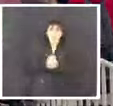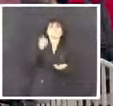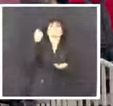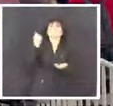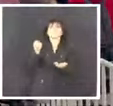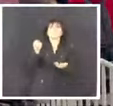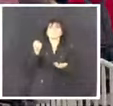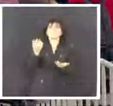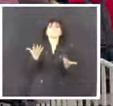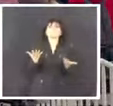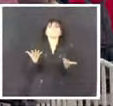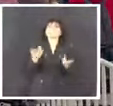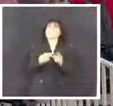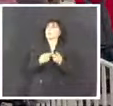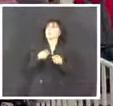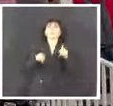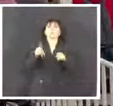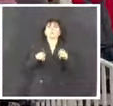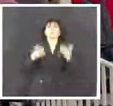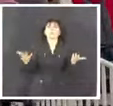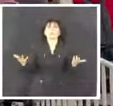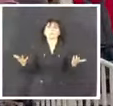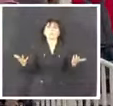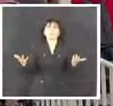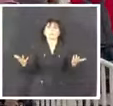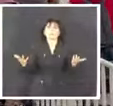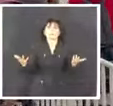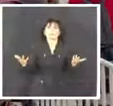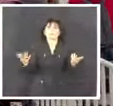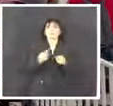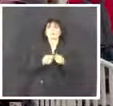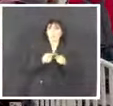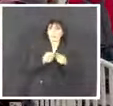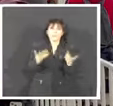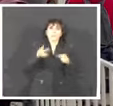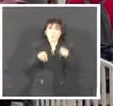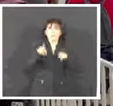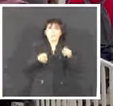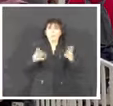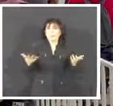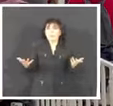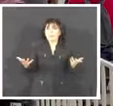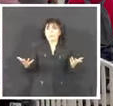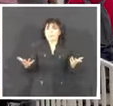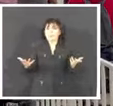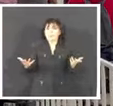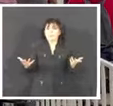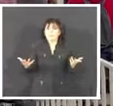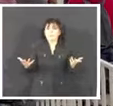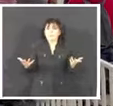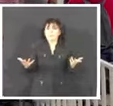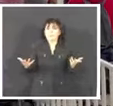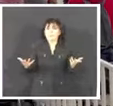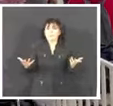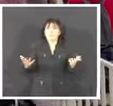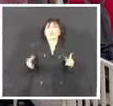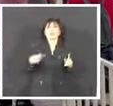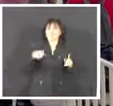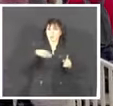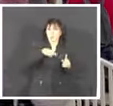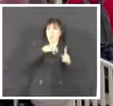¿De quién depende? ¿De quién depende? ¿Y cómo nos vamos a